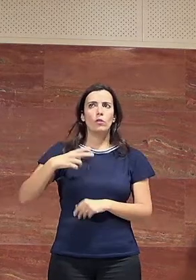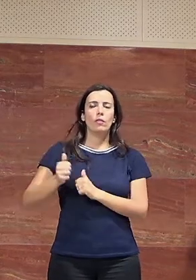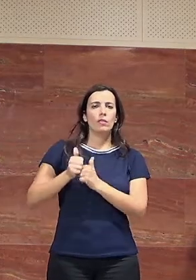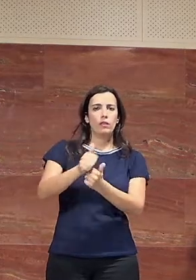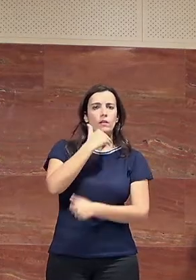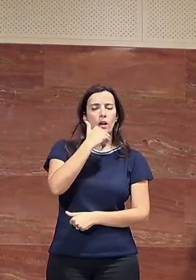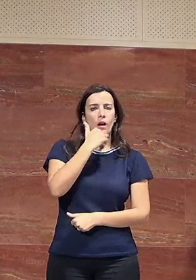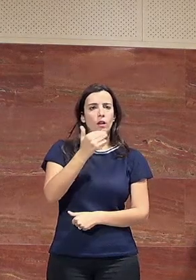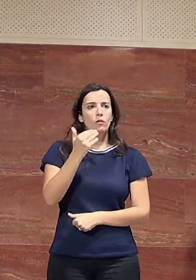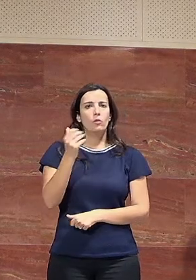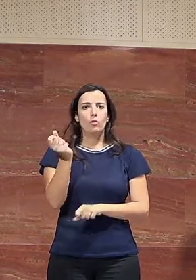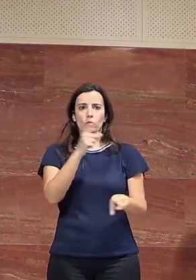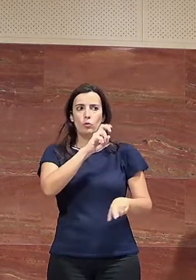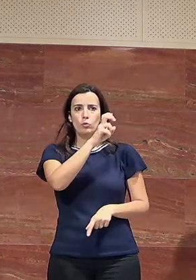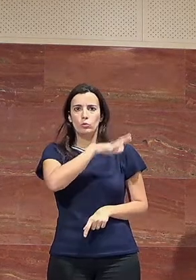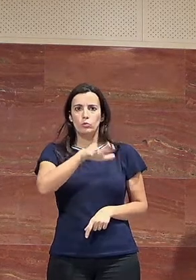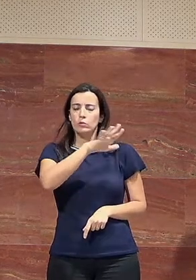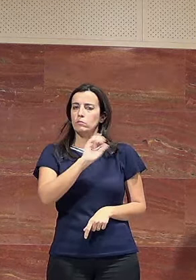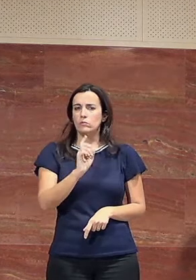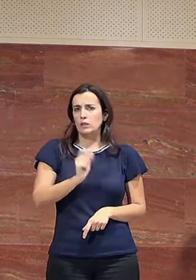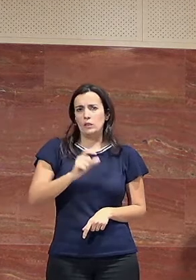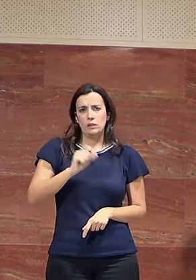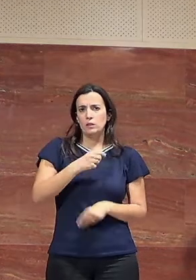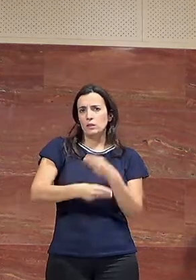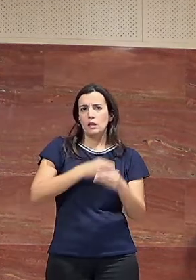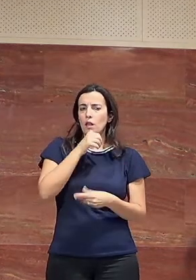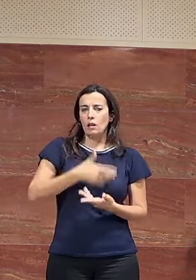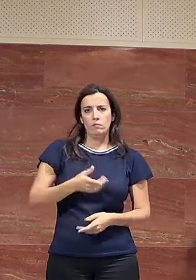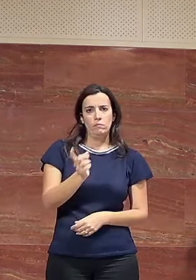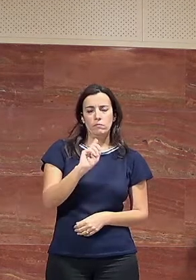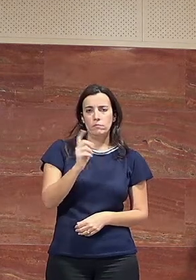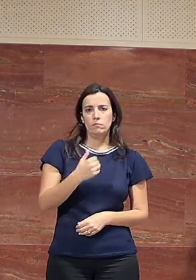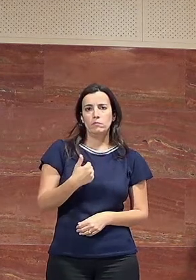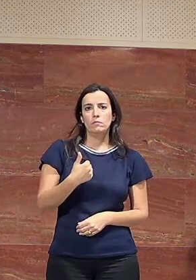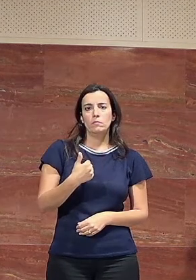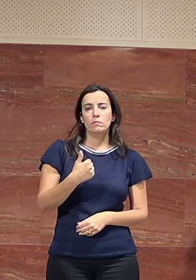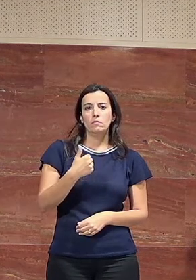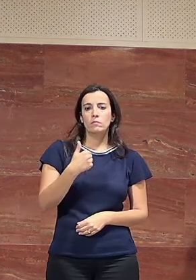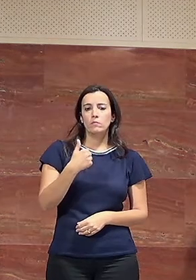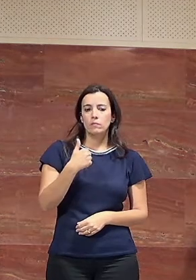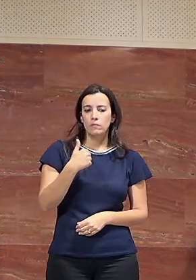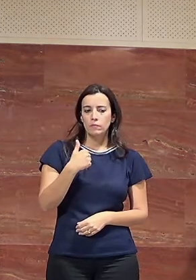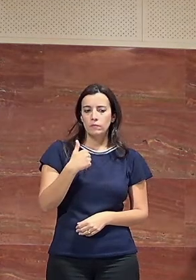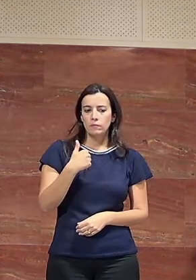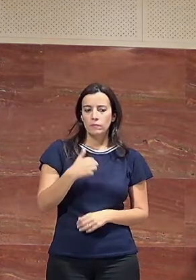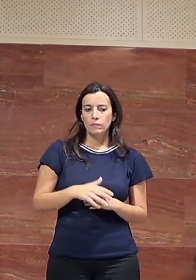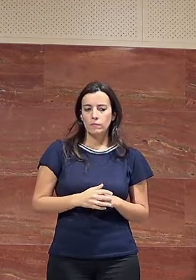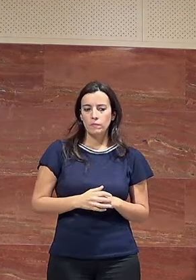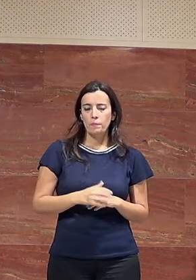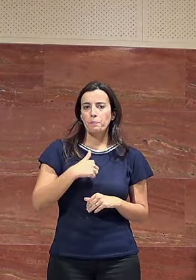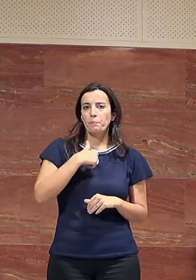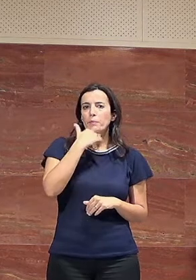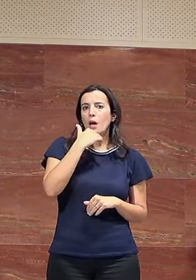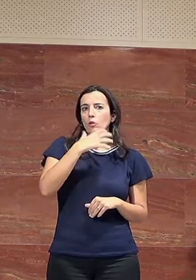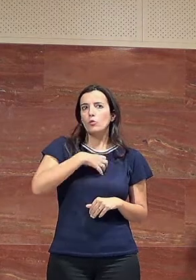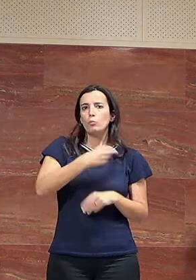al mudarnos a un sitio de estos, como suele ser lo habitual, ¿no? Si ayer soy capaz de hacer la comida, como hoy ya necesito a alguien que me la haga, eso